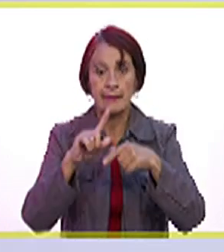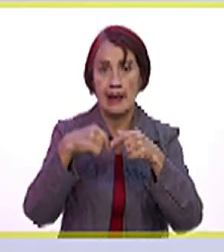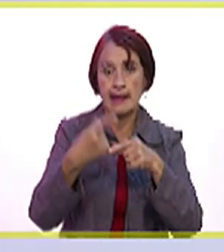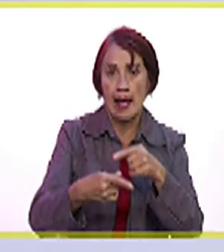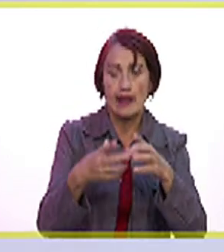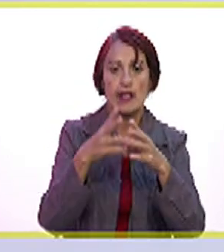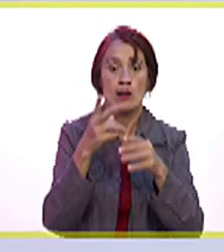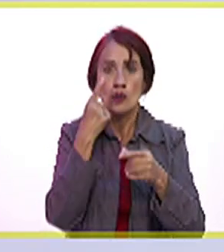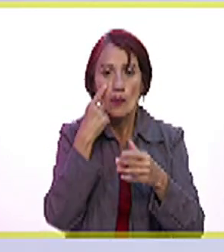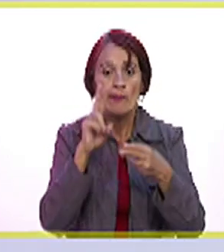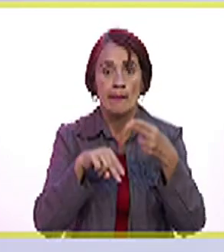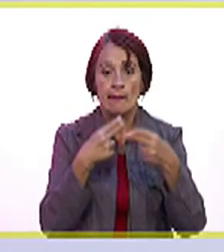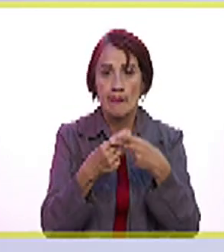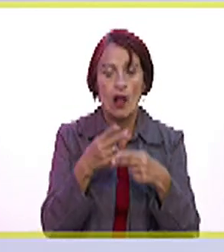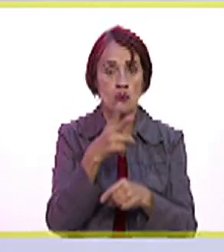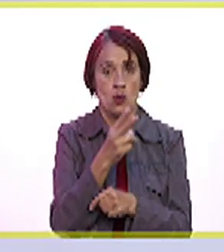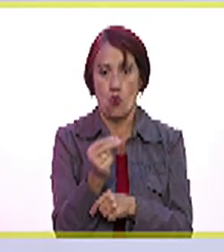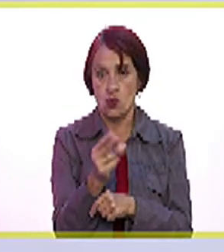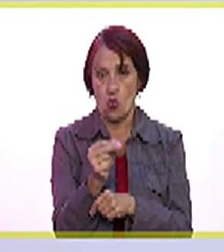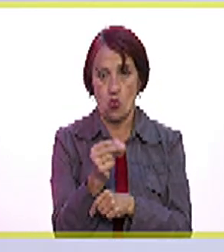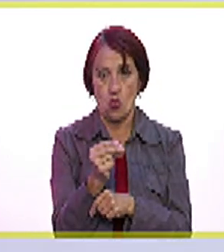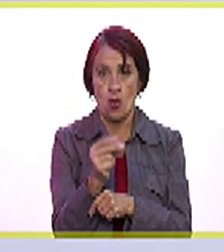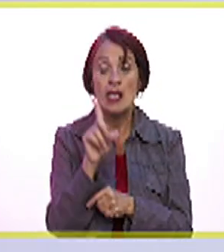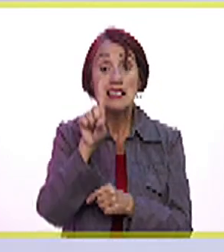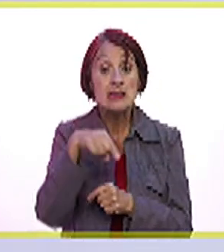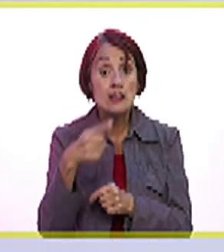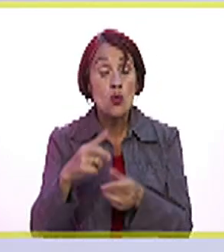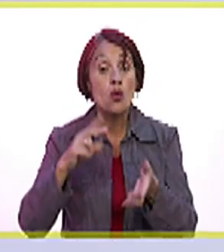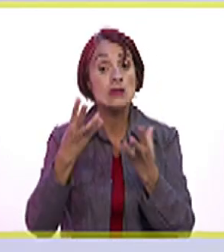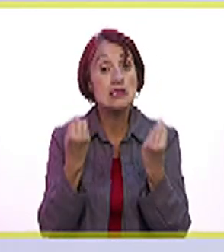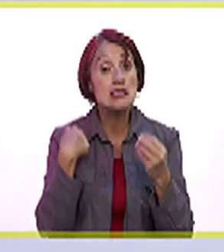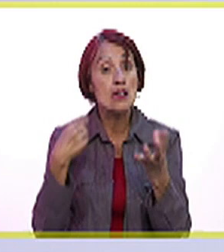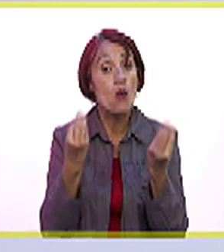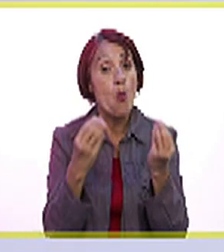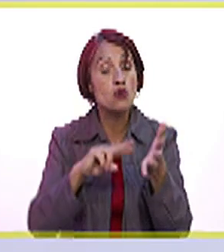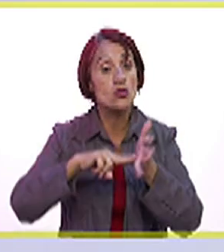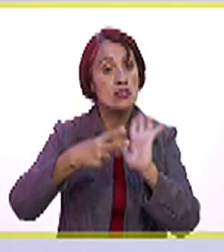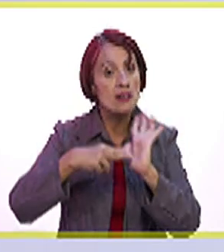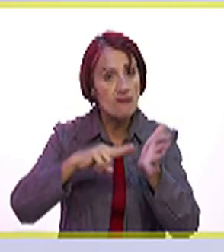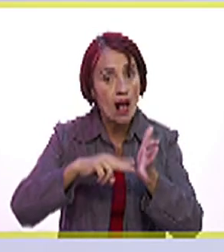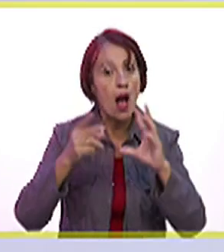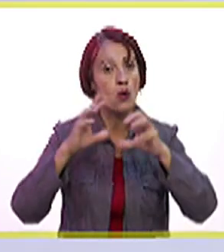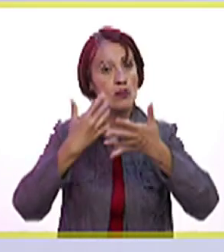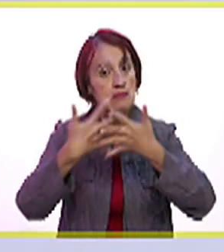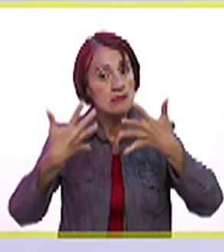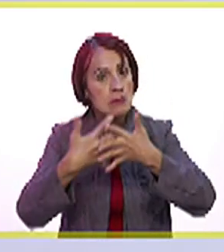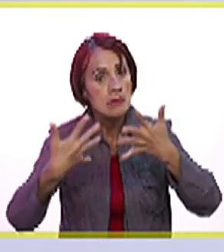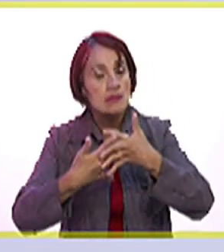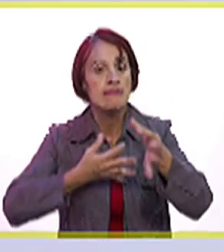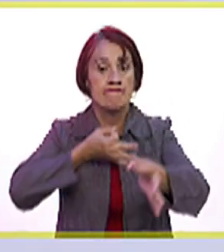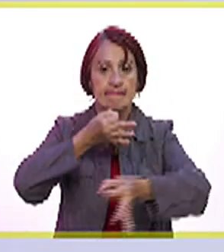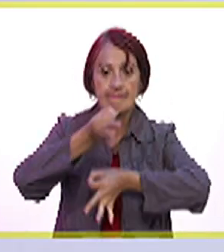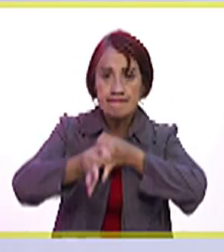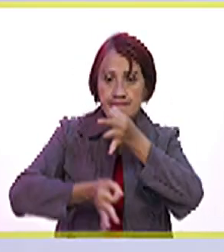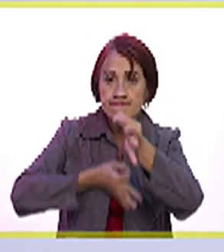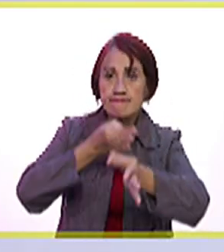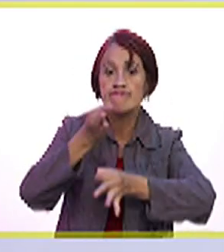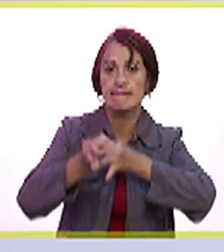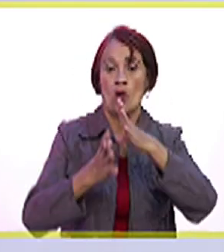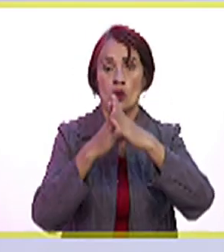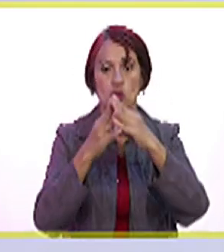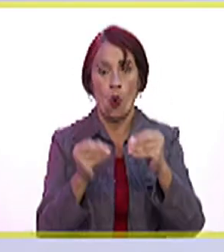más. Esto tiene muchos significados, tenemos contextos y todo, entonces vamos a irlo manejando